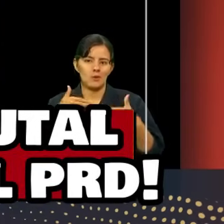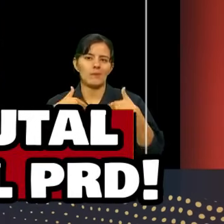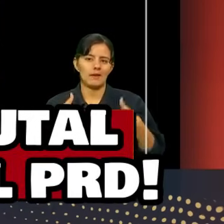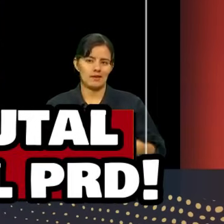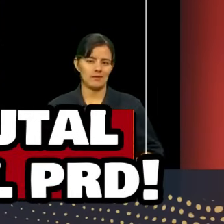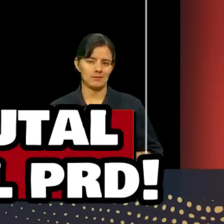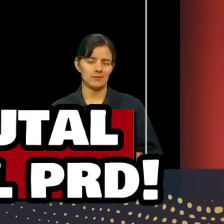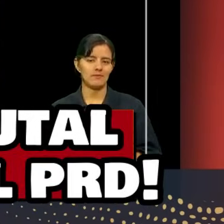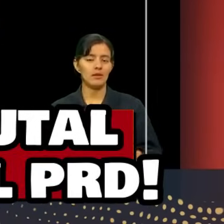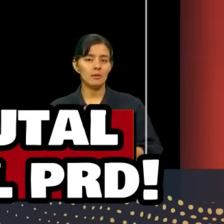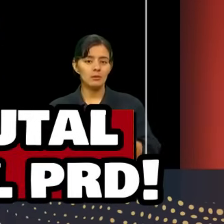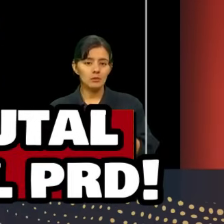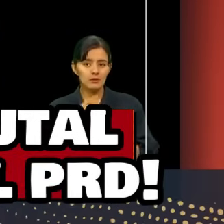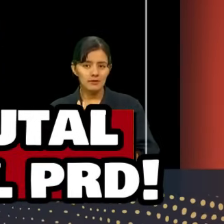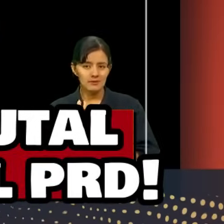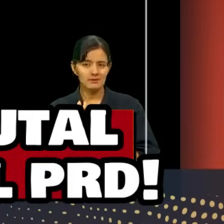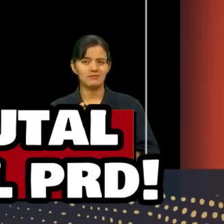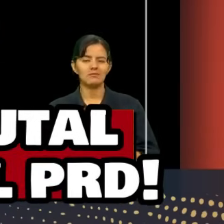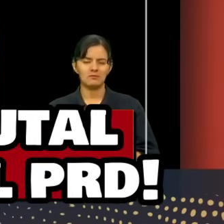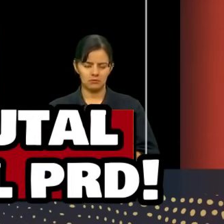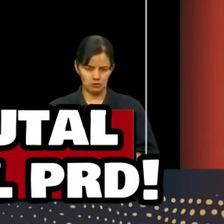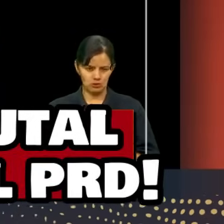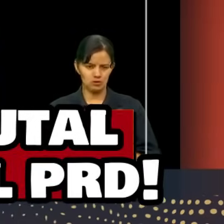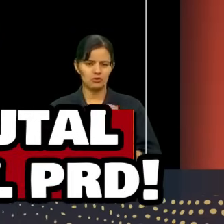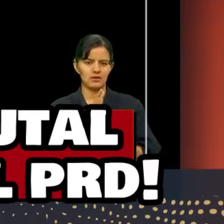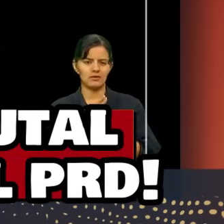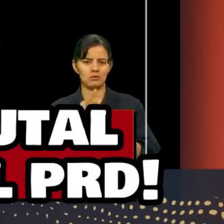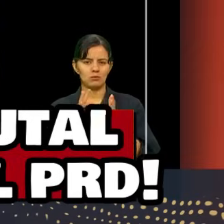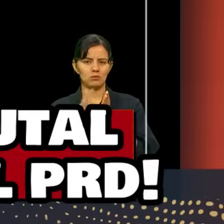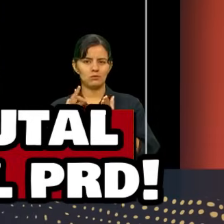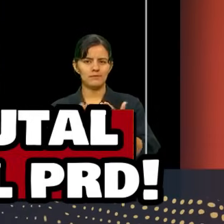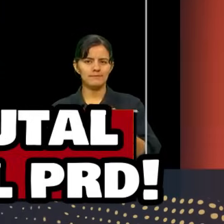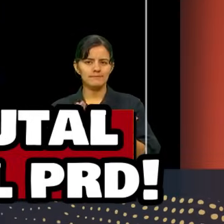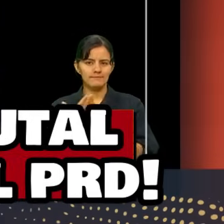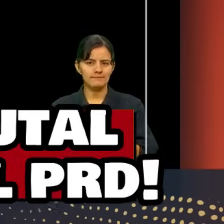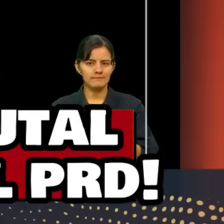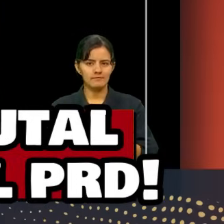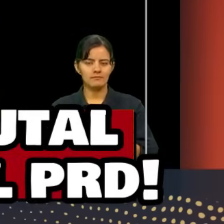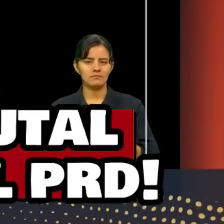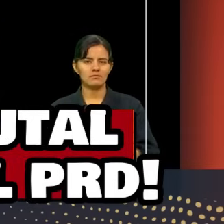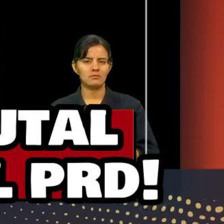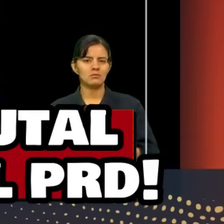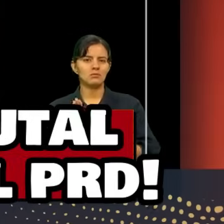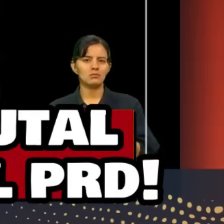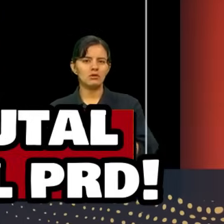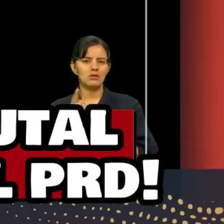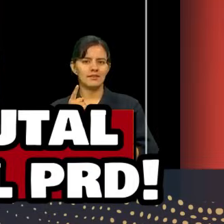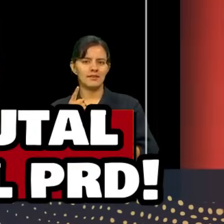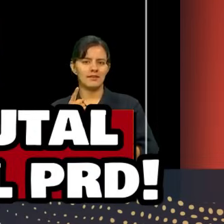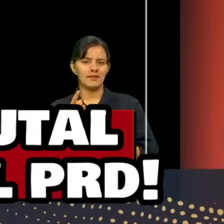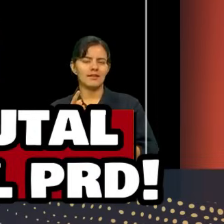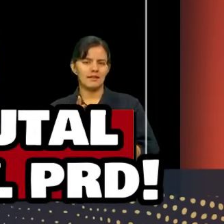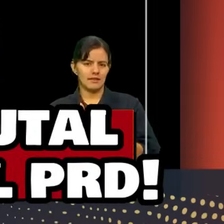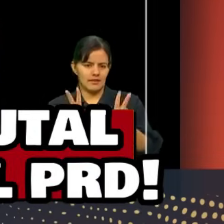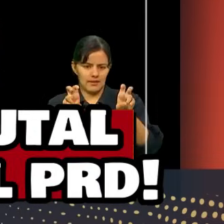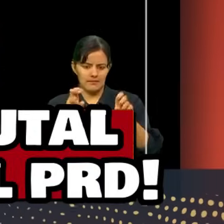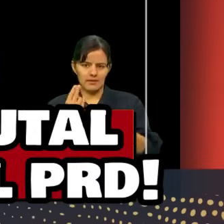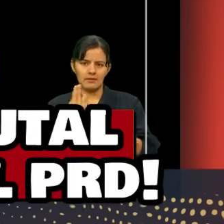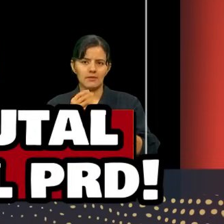ello, nosotros nos hemos permitido presentar, dado que el tema de que